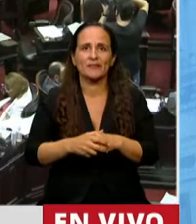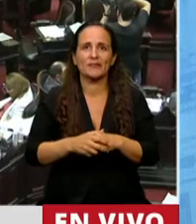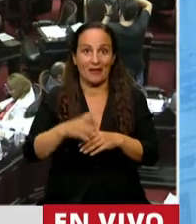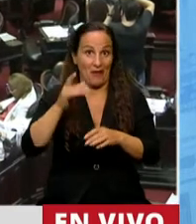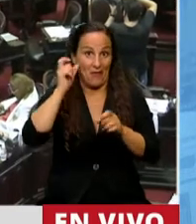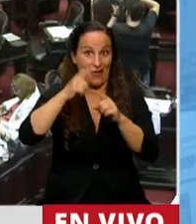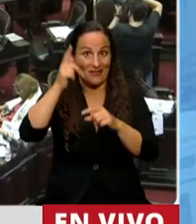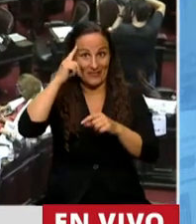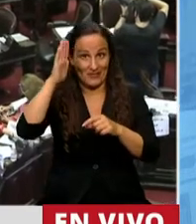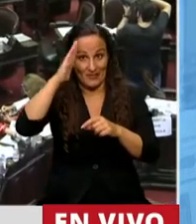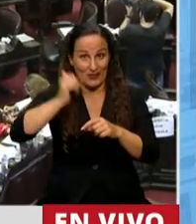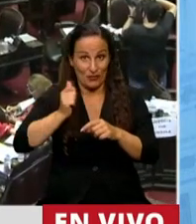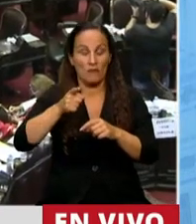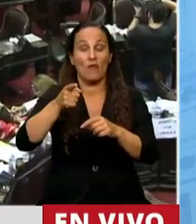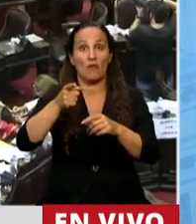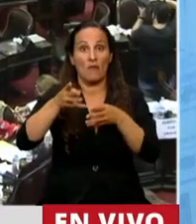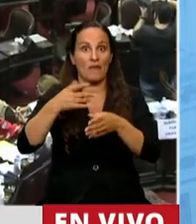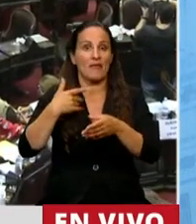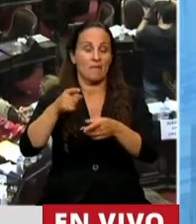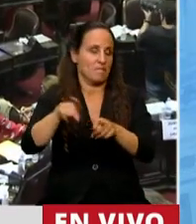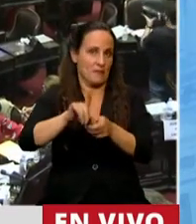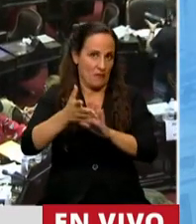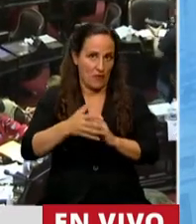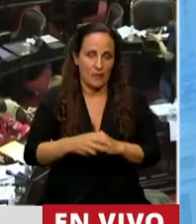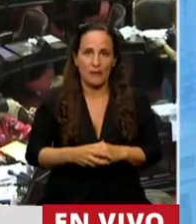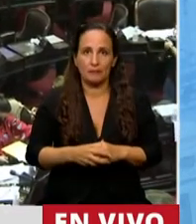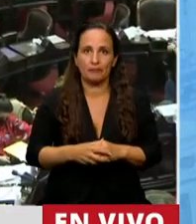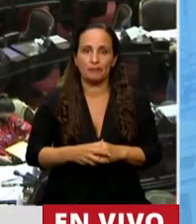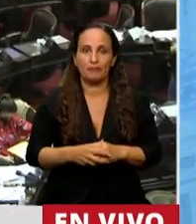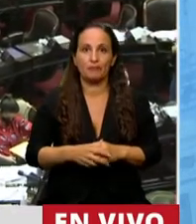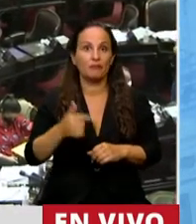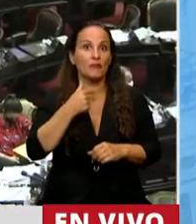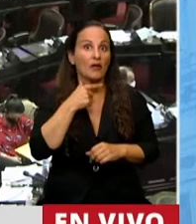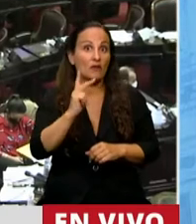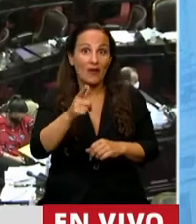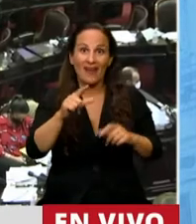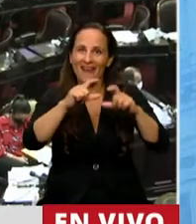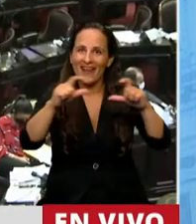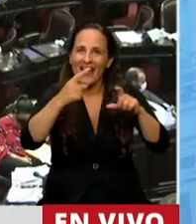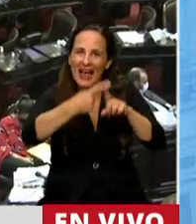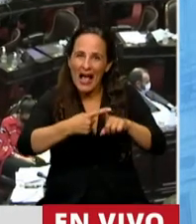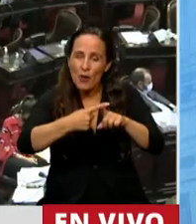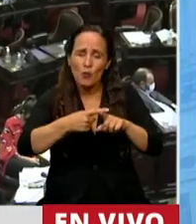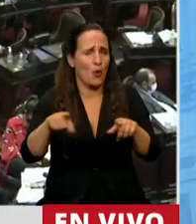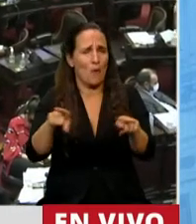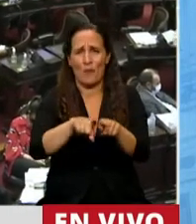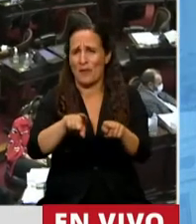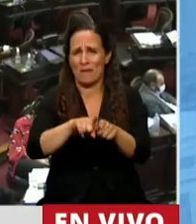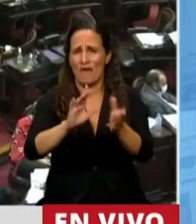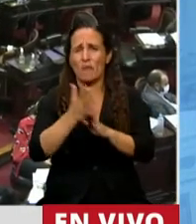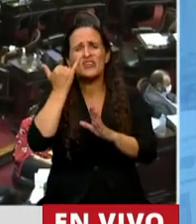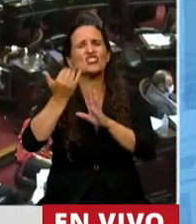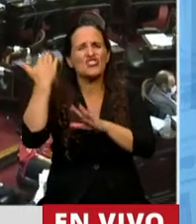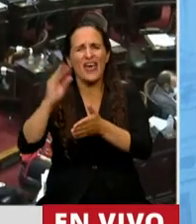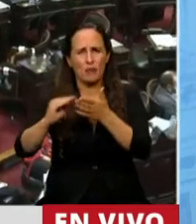y en esto quiero destacar que esta fórmula que se está aplicando en la misma que se aplicó como lo expresaron ya